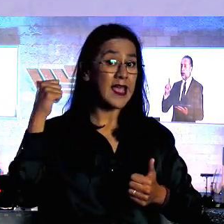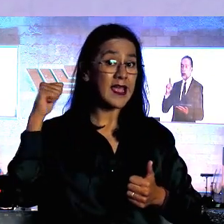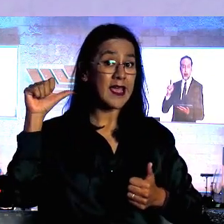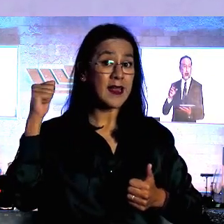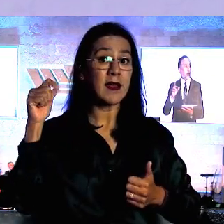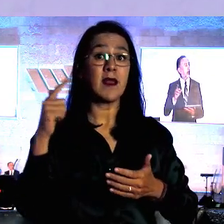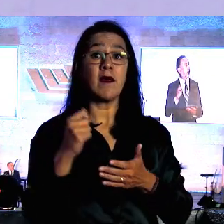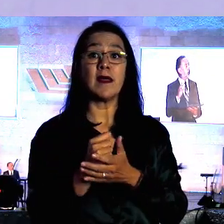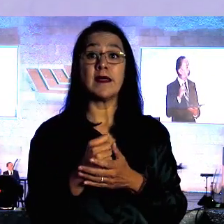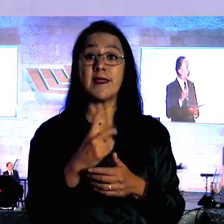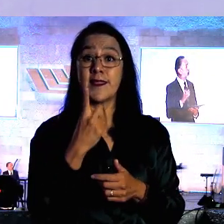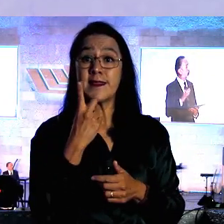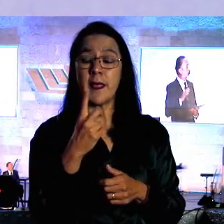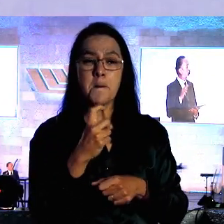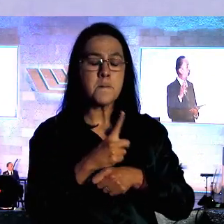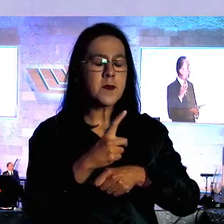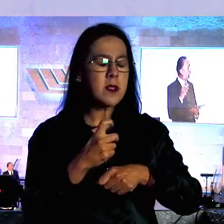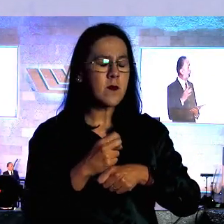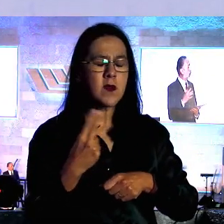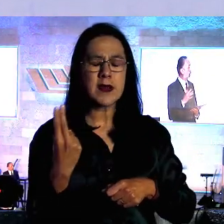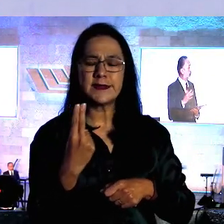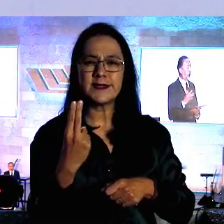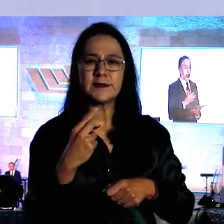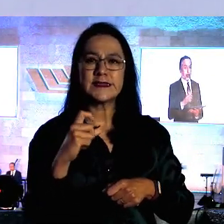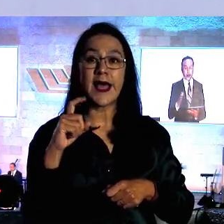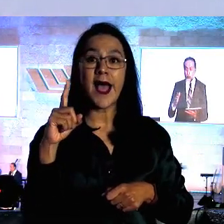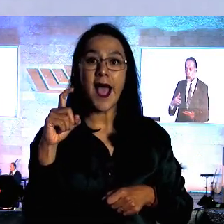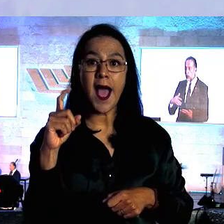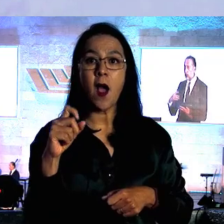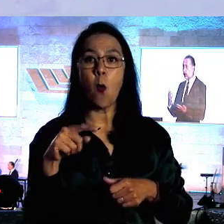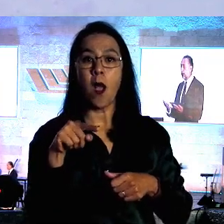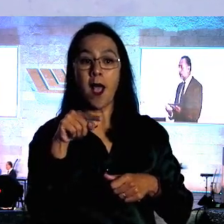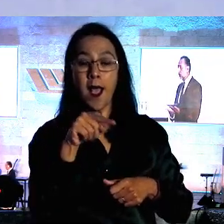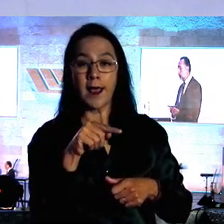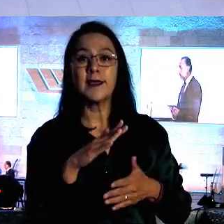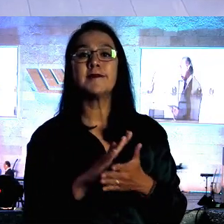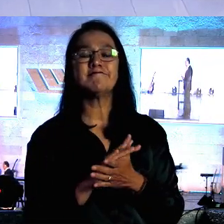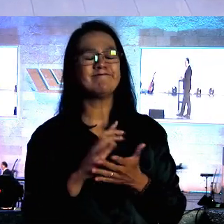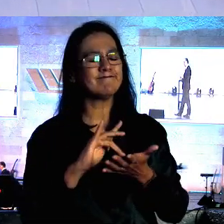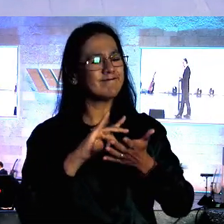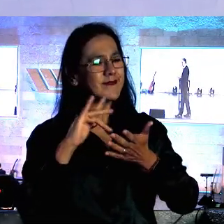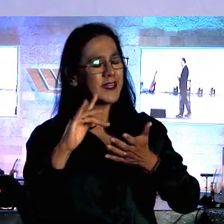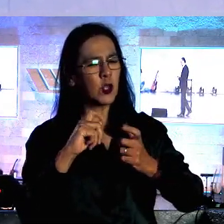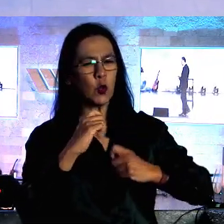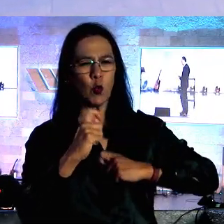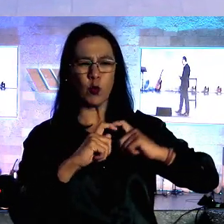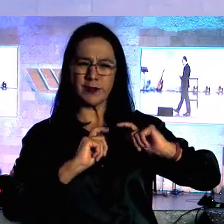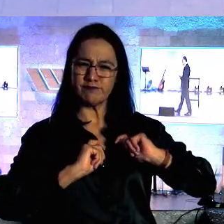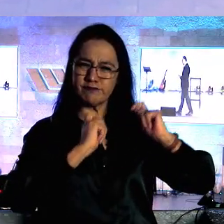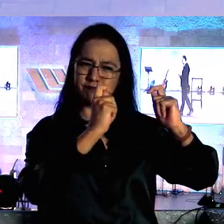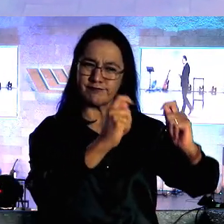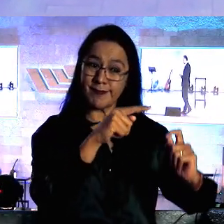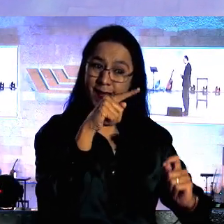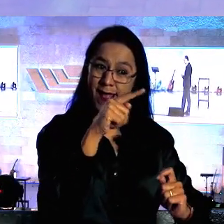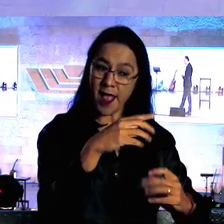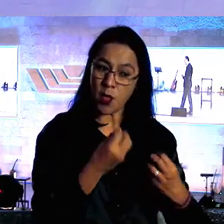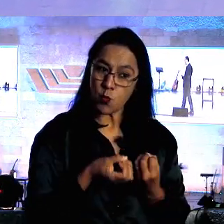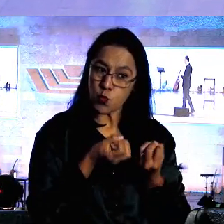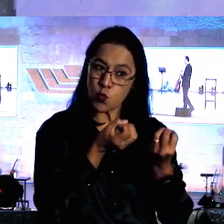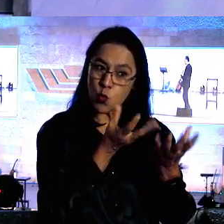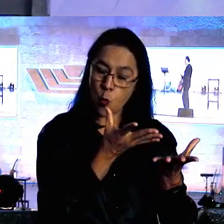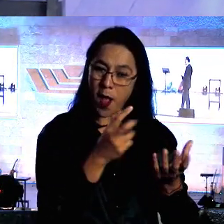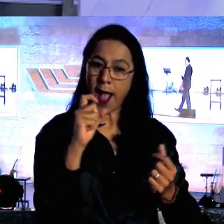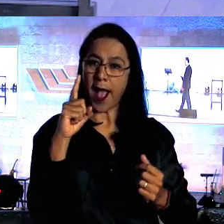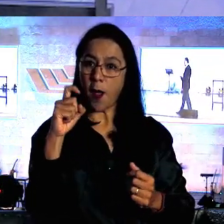dicen, en primer lugar, necesitamos agua. Y gracias a Dios por los donativos de agua que nos han dado.